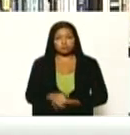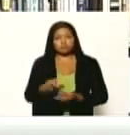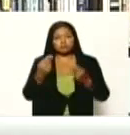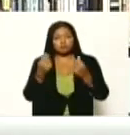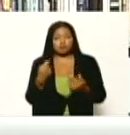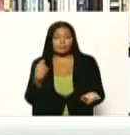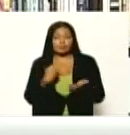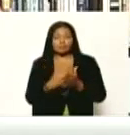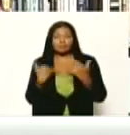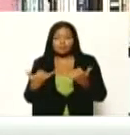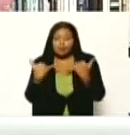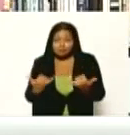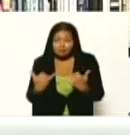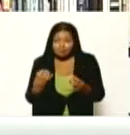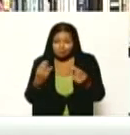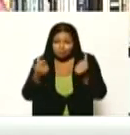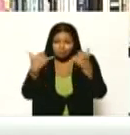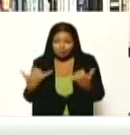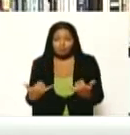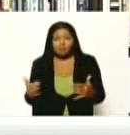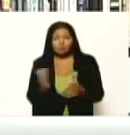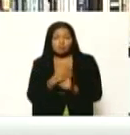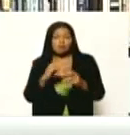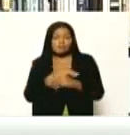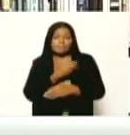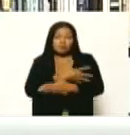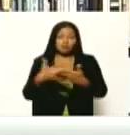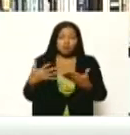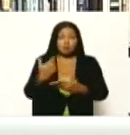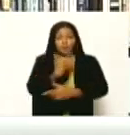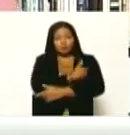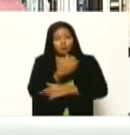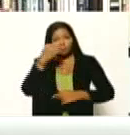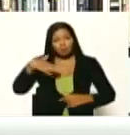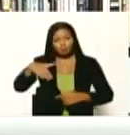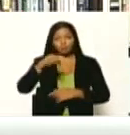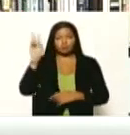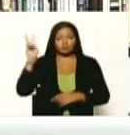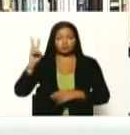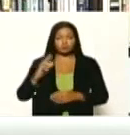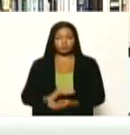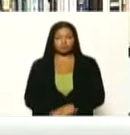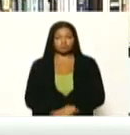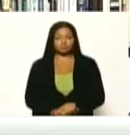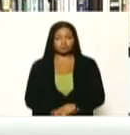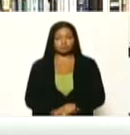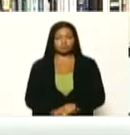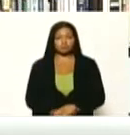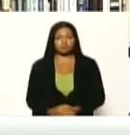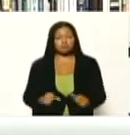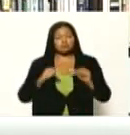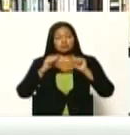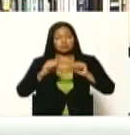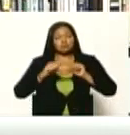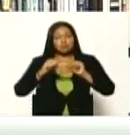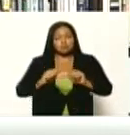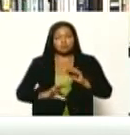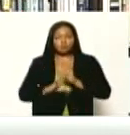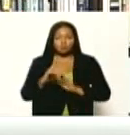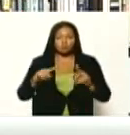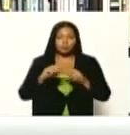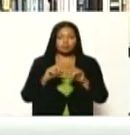invertimos ya, inmediatamente en conseguir millones de vacunas para el pueblo de Venezuela. Y seguir avanzando con nuestro